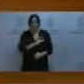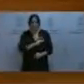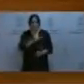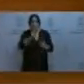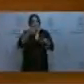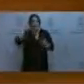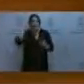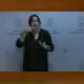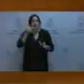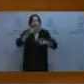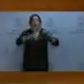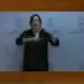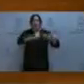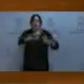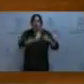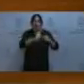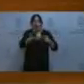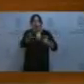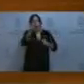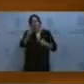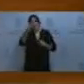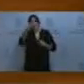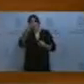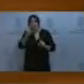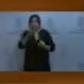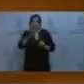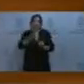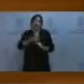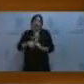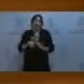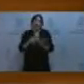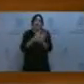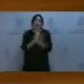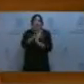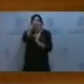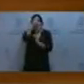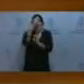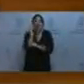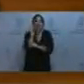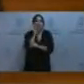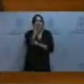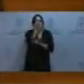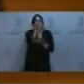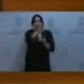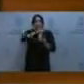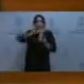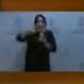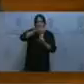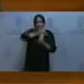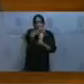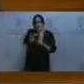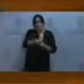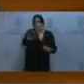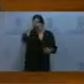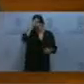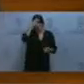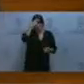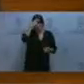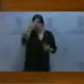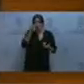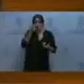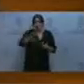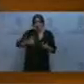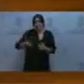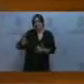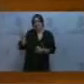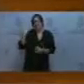familias y no solamente de pacientes, porque es una patología que repercute en el entorno de quien la sufre. Hace unos meses la